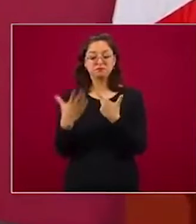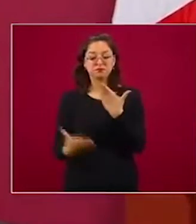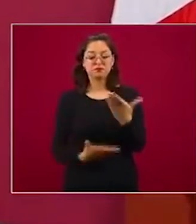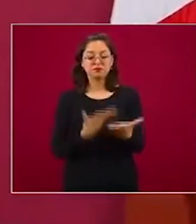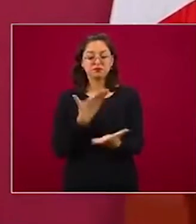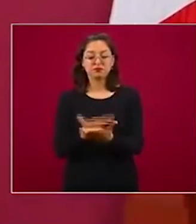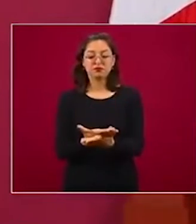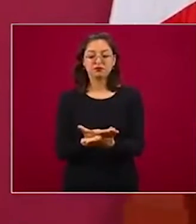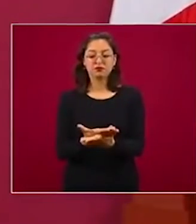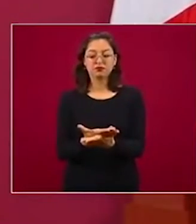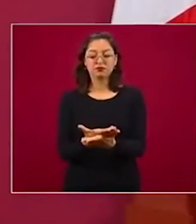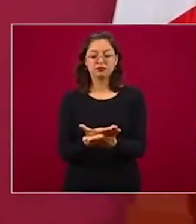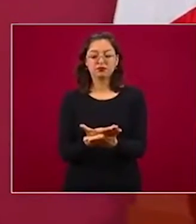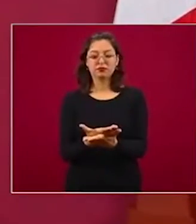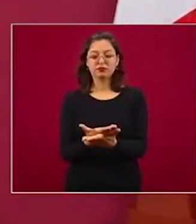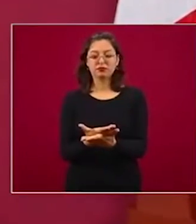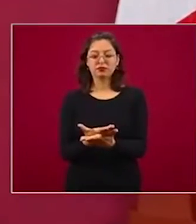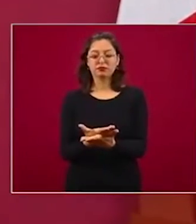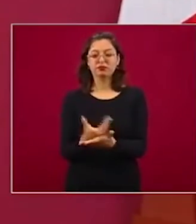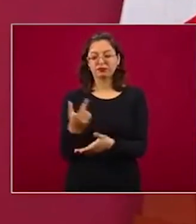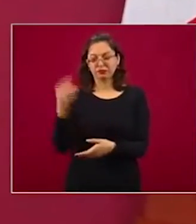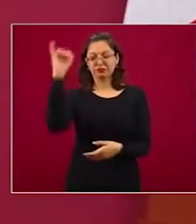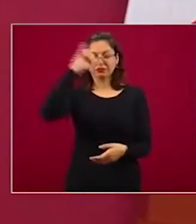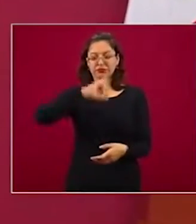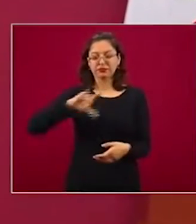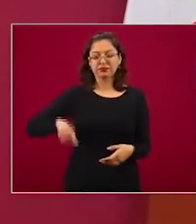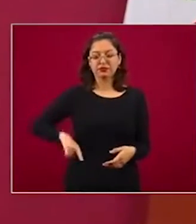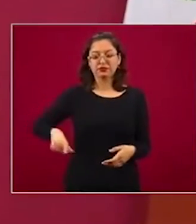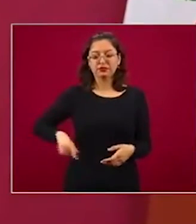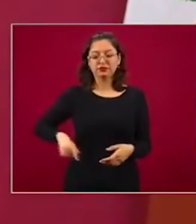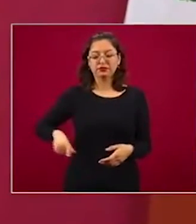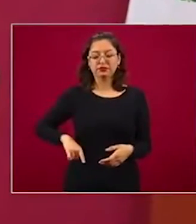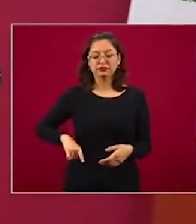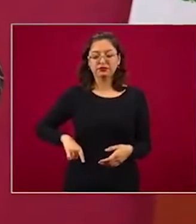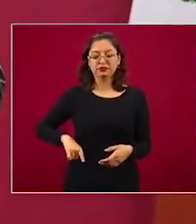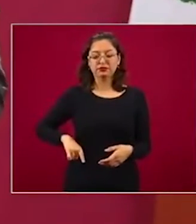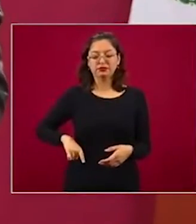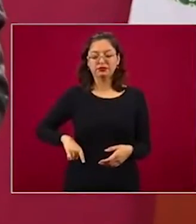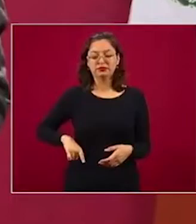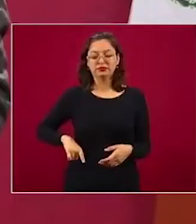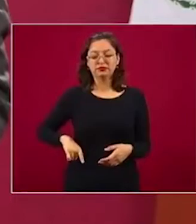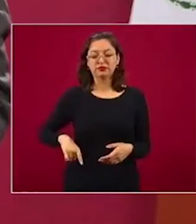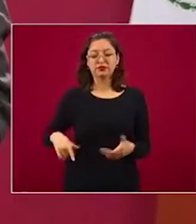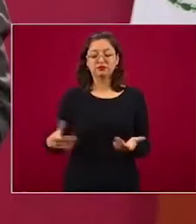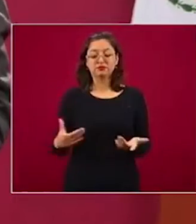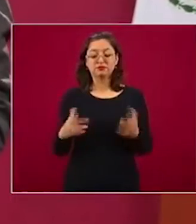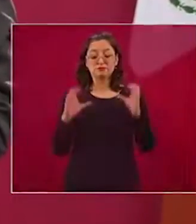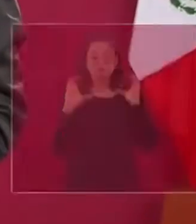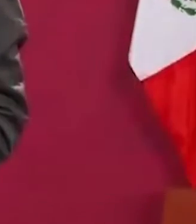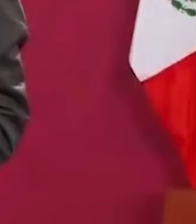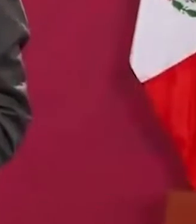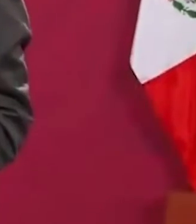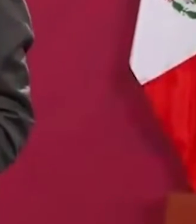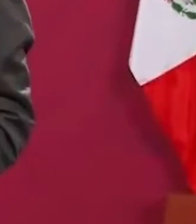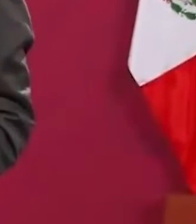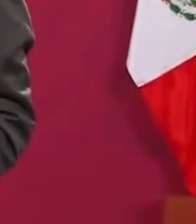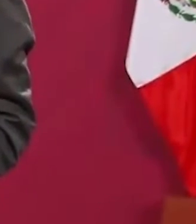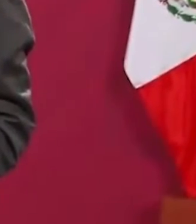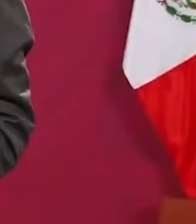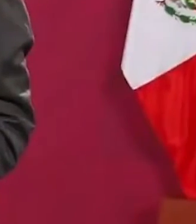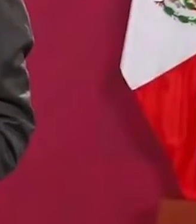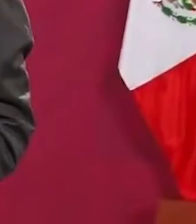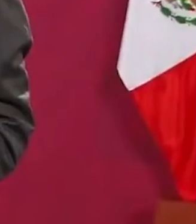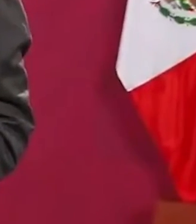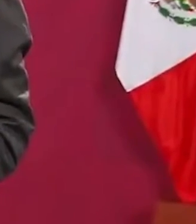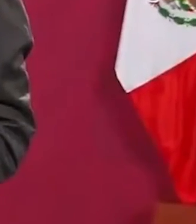quedar inmóvil señaló que se tiene que vencer no solo la pandemia sino también los temores y miedos estamos